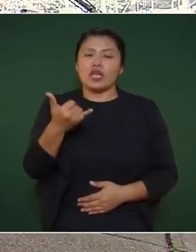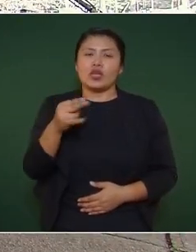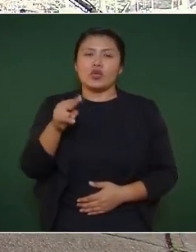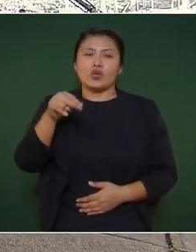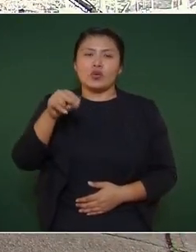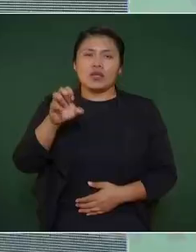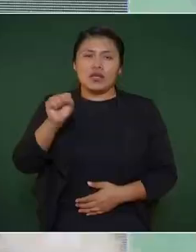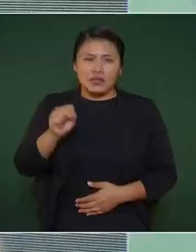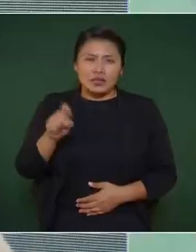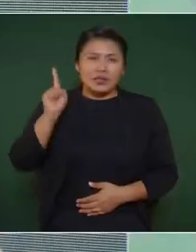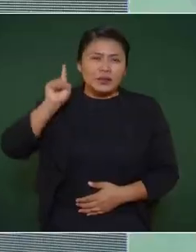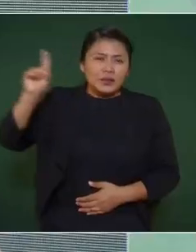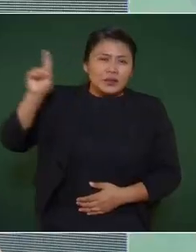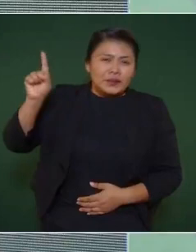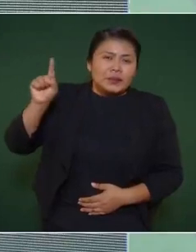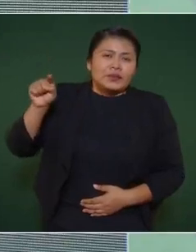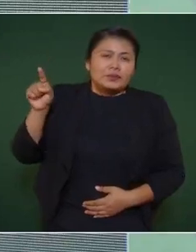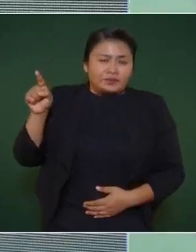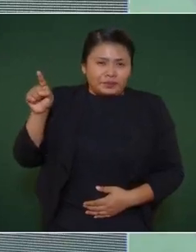Papantla.